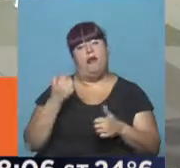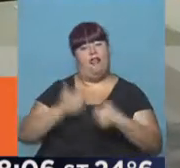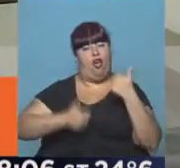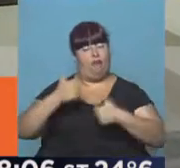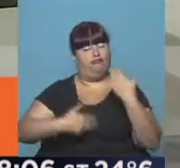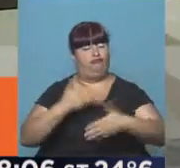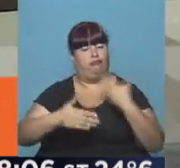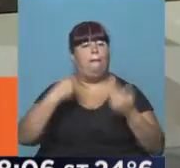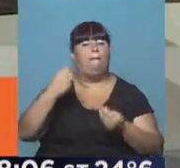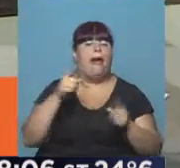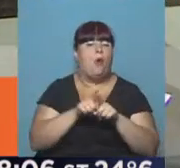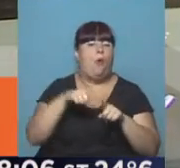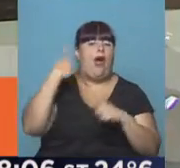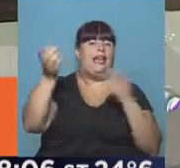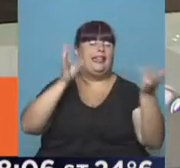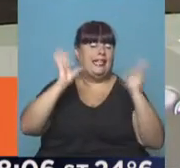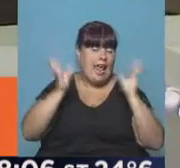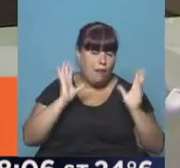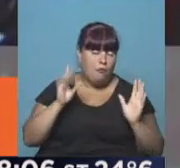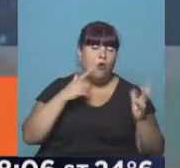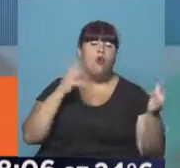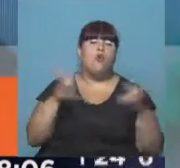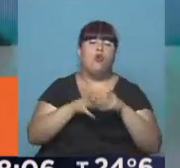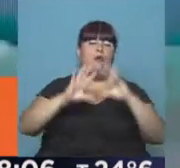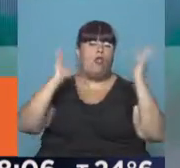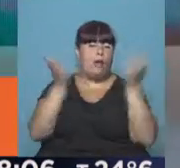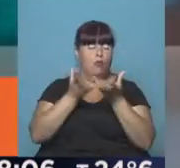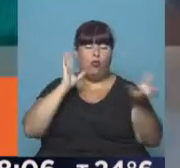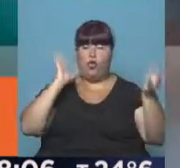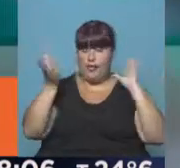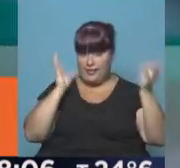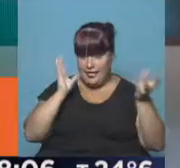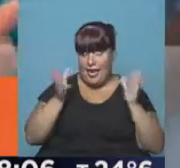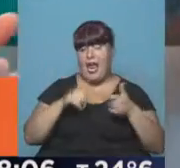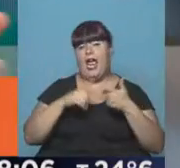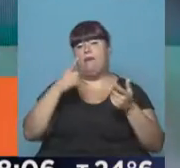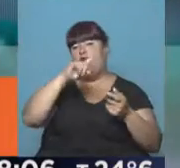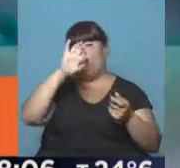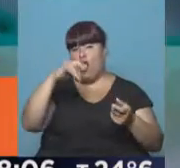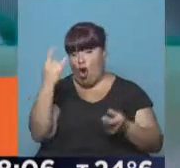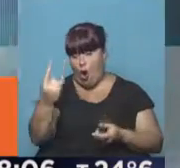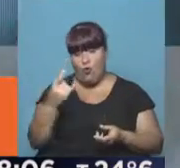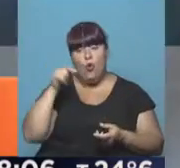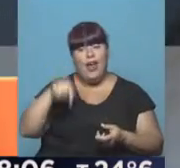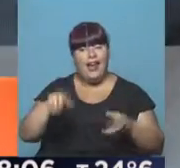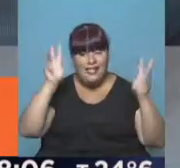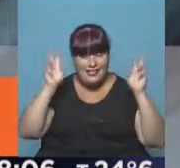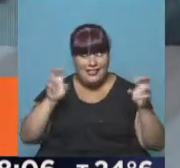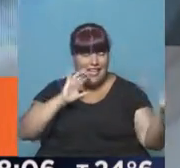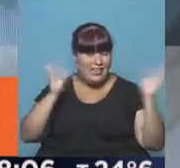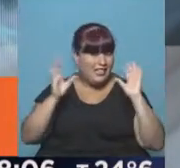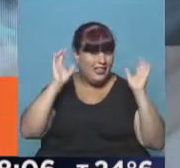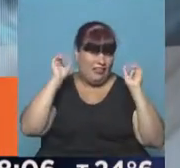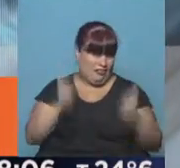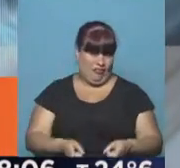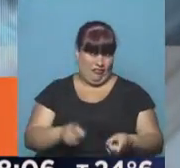de cara a lo que está pasando con el clima que según los organismos mundiales de clima de climatología de las naciones unidas- este tema vino para